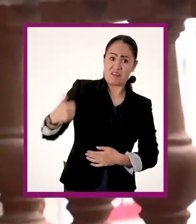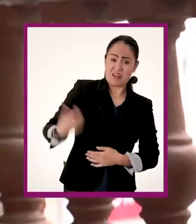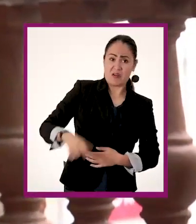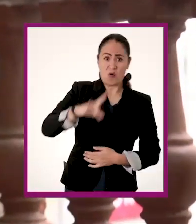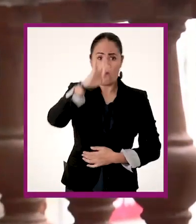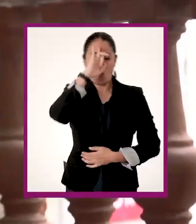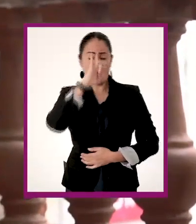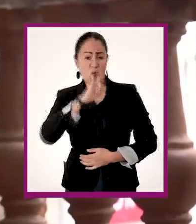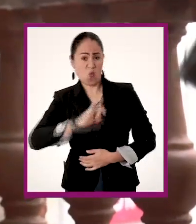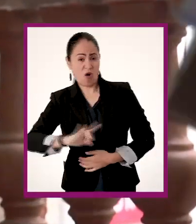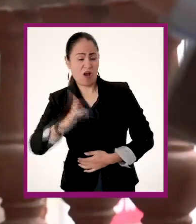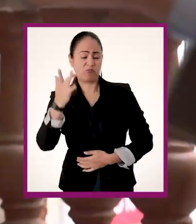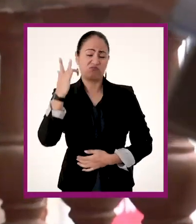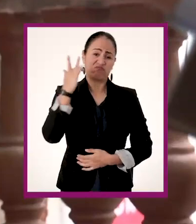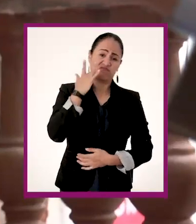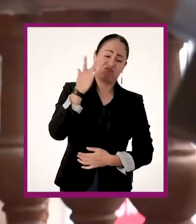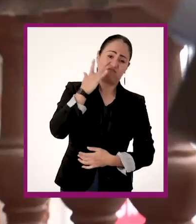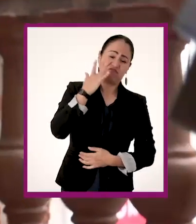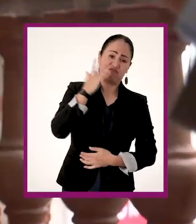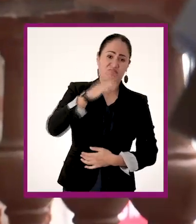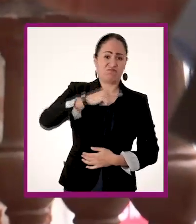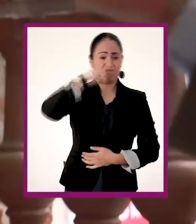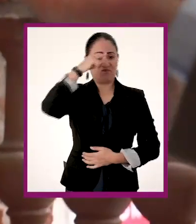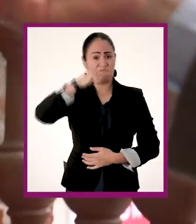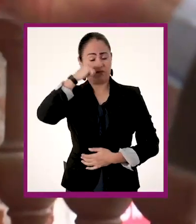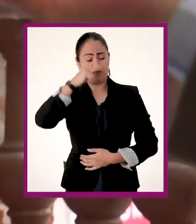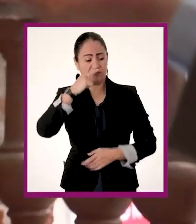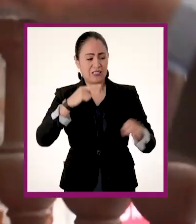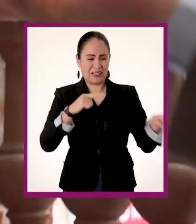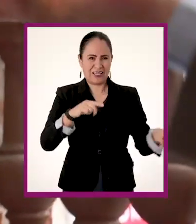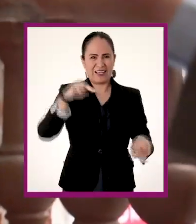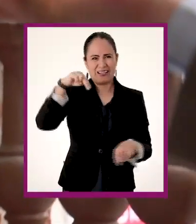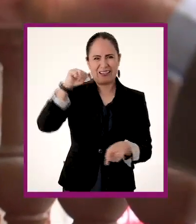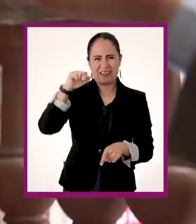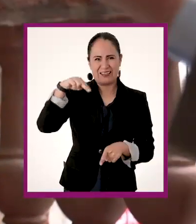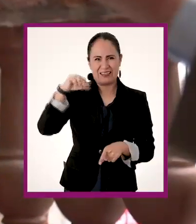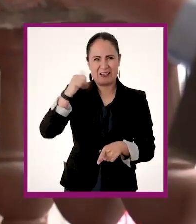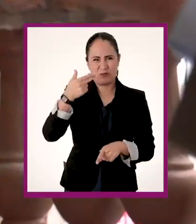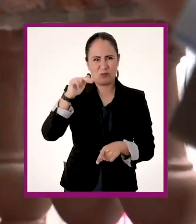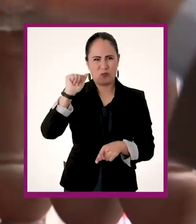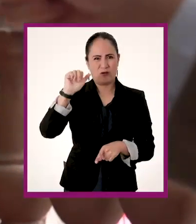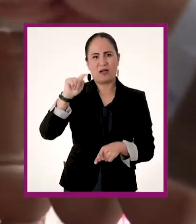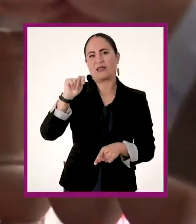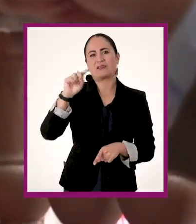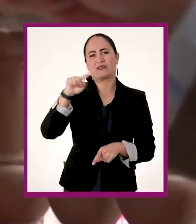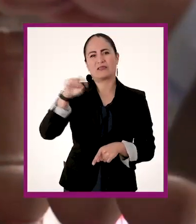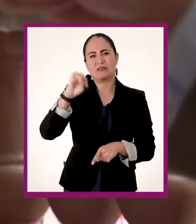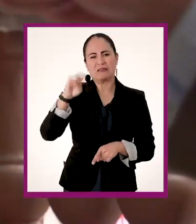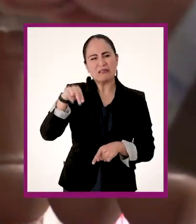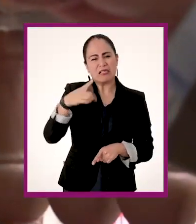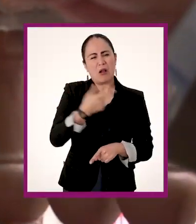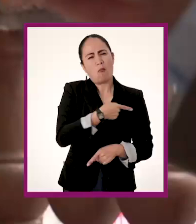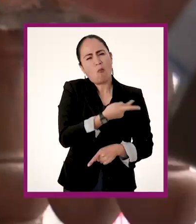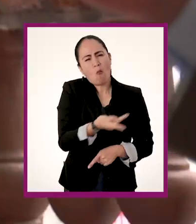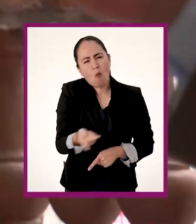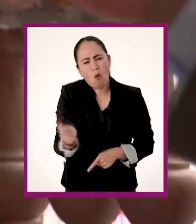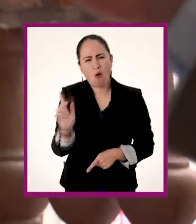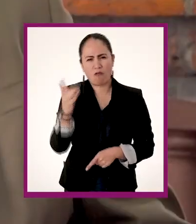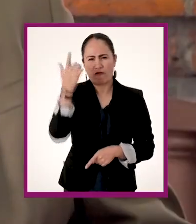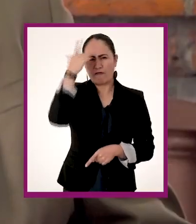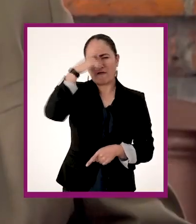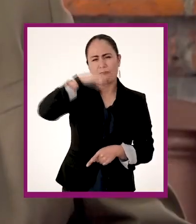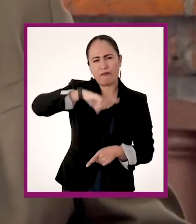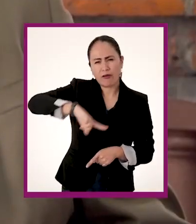de Tecocistecatl, que además no solamente era rico, sino gallardo, guapo. Arrogante,